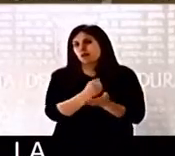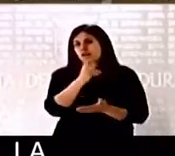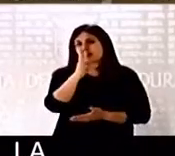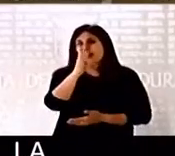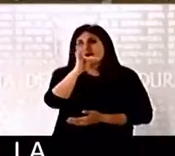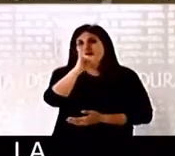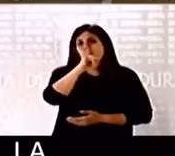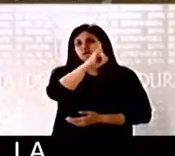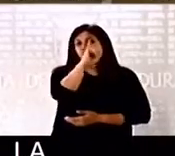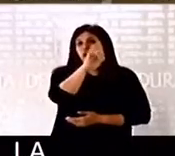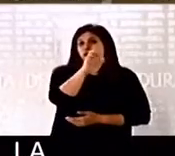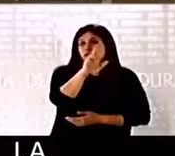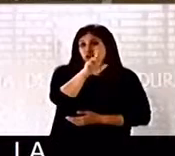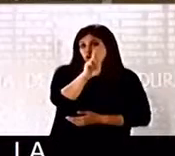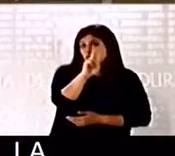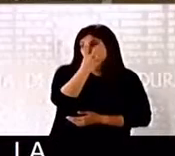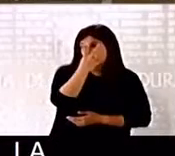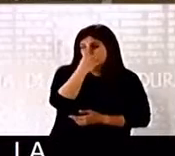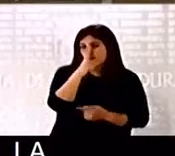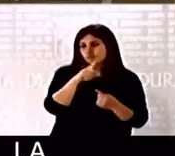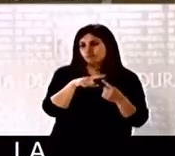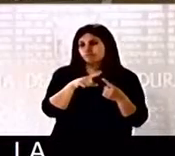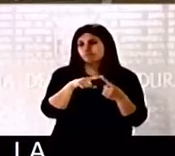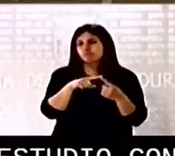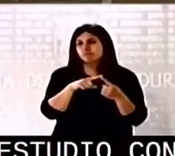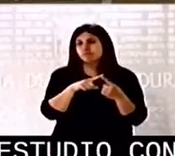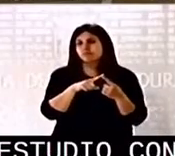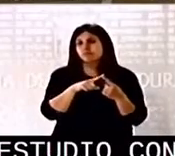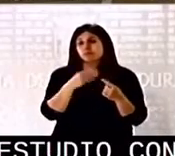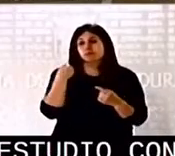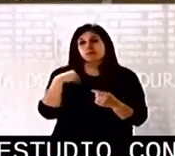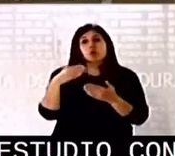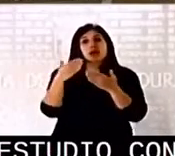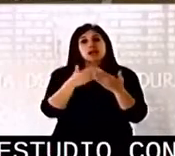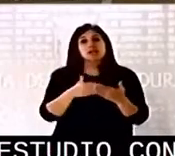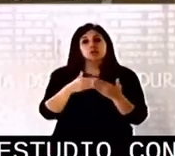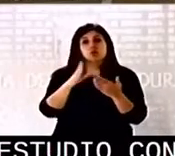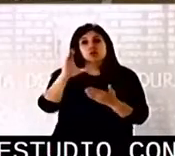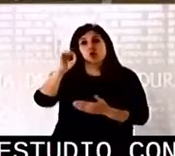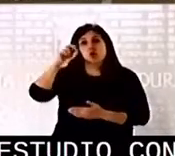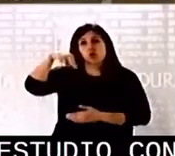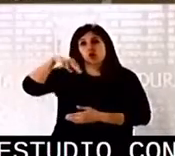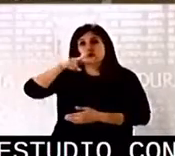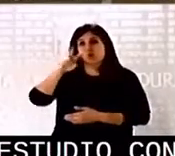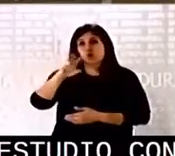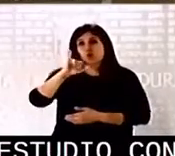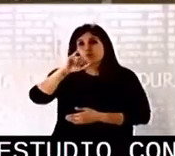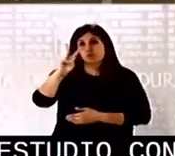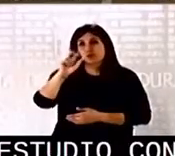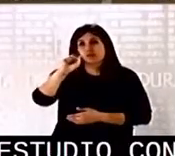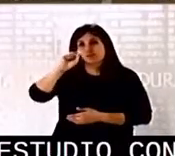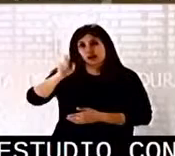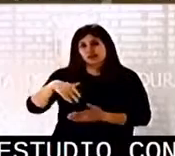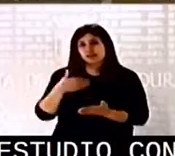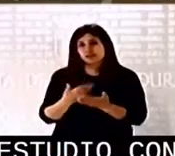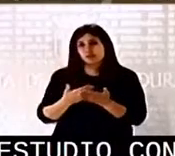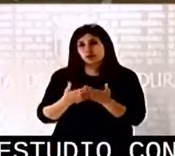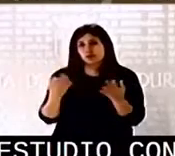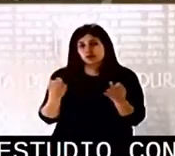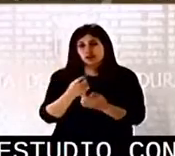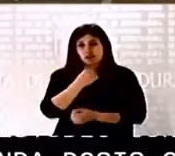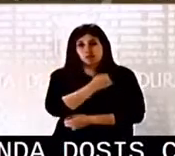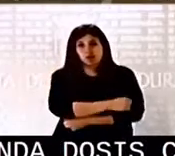segunda dosis. El estudio Convivax muestra que la vacunación en segunda dosis con